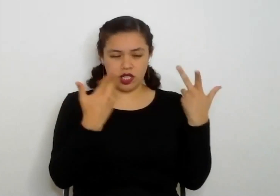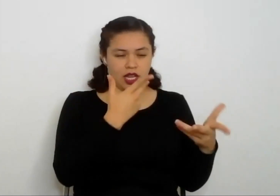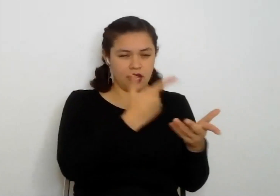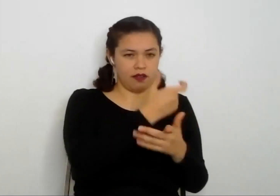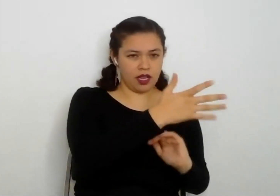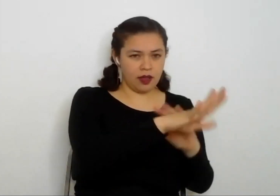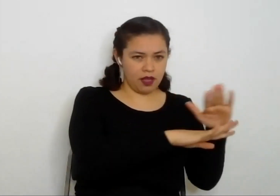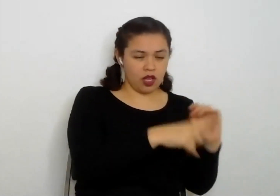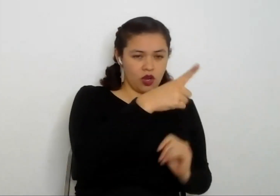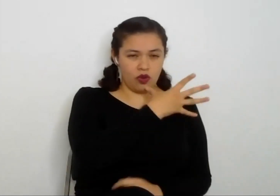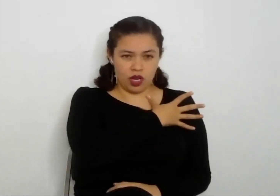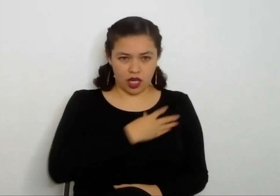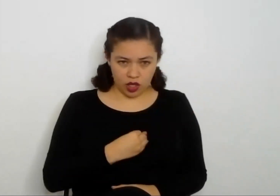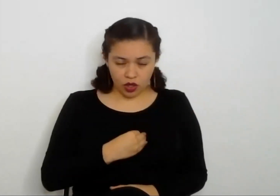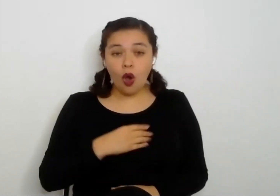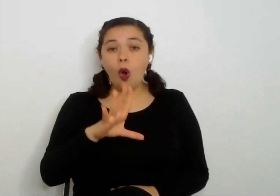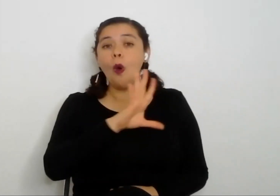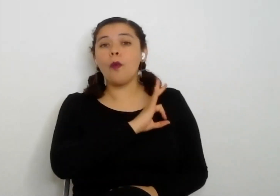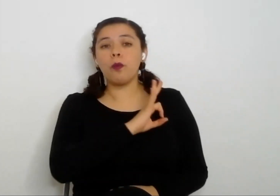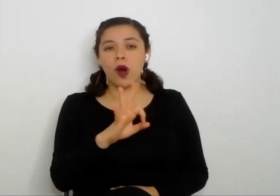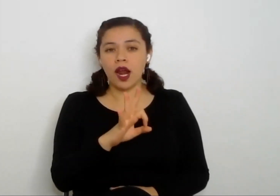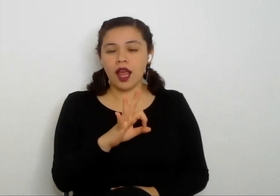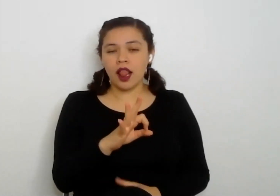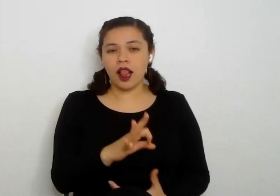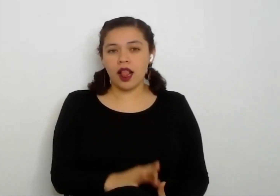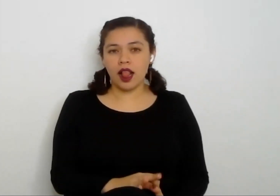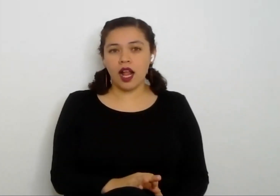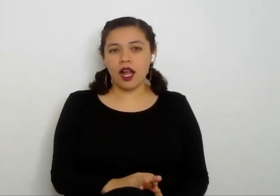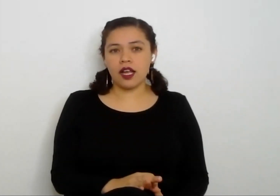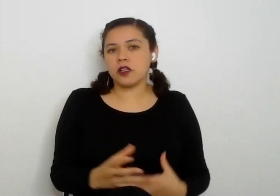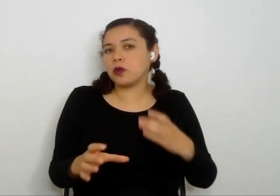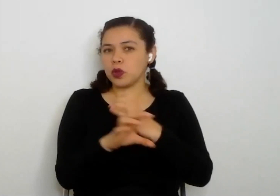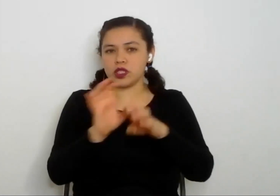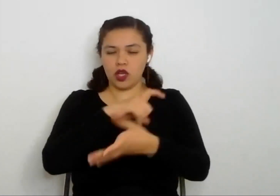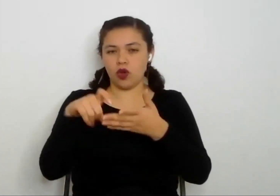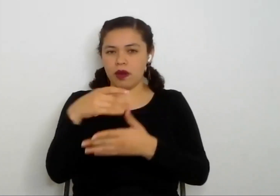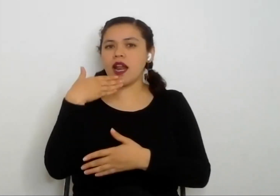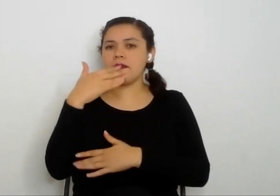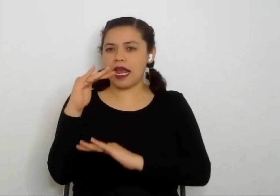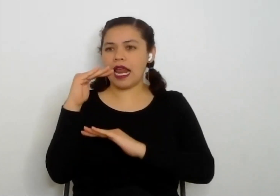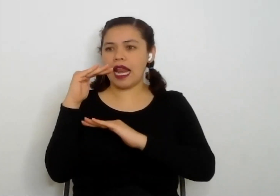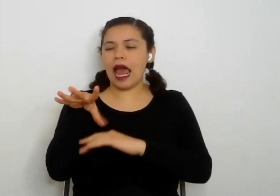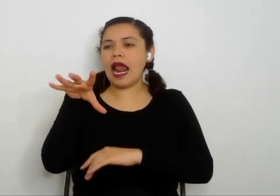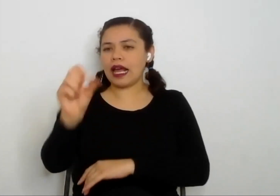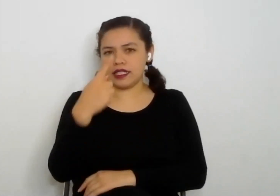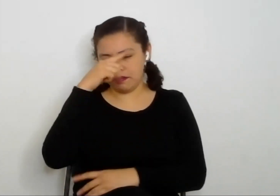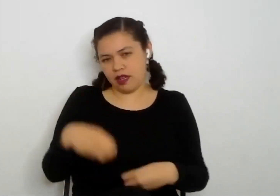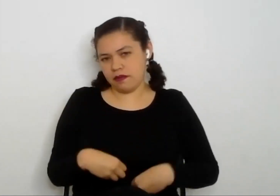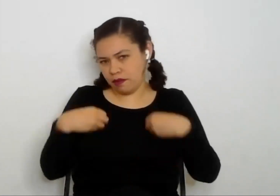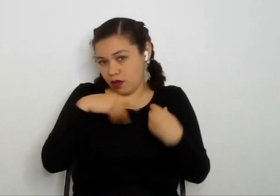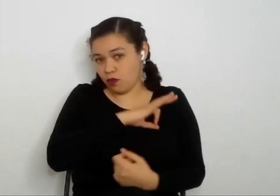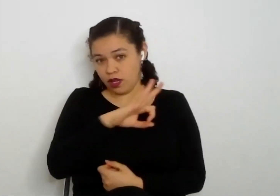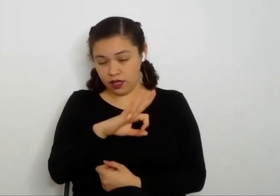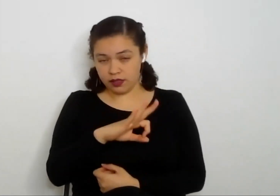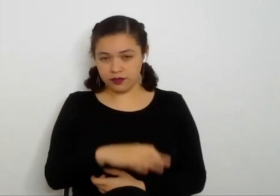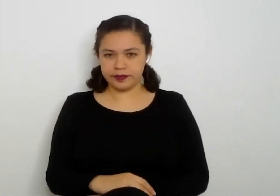hijo pudieran tener una canasta básica suficiente para vivir, ¿no?